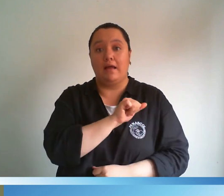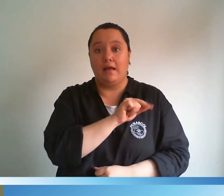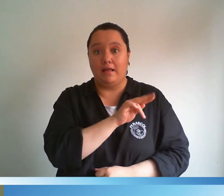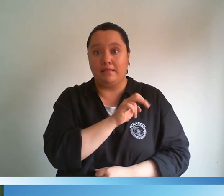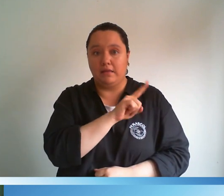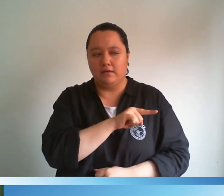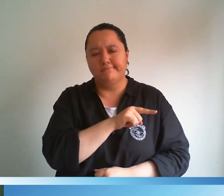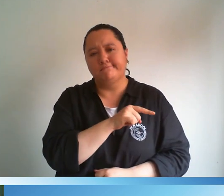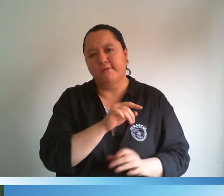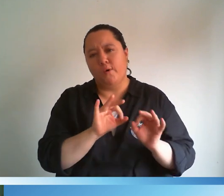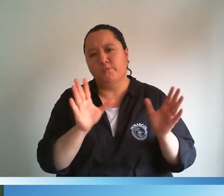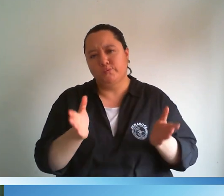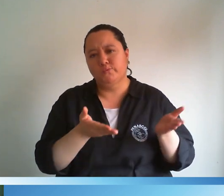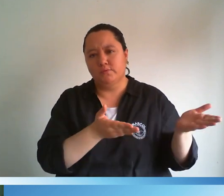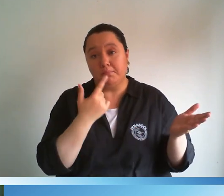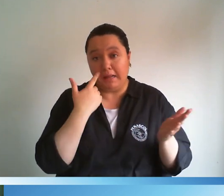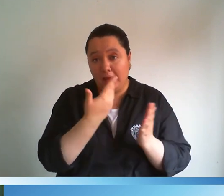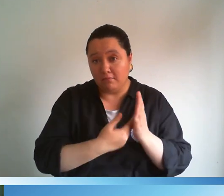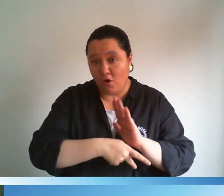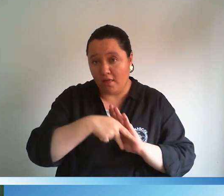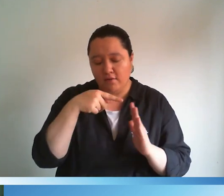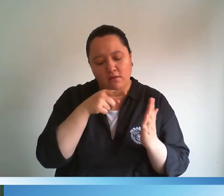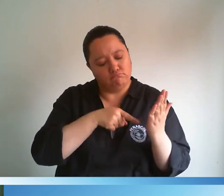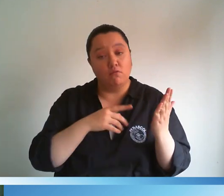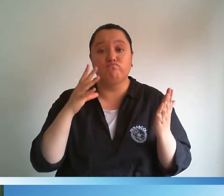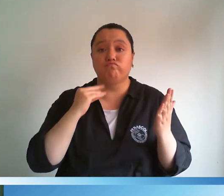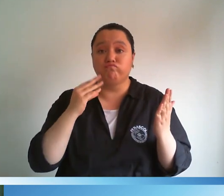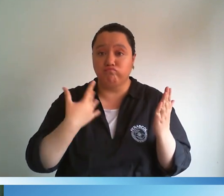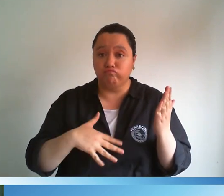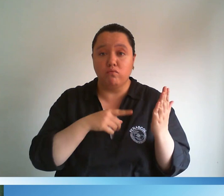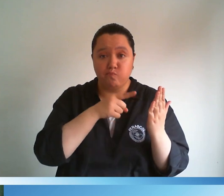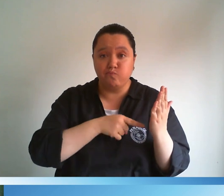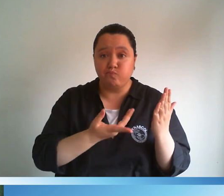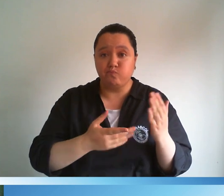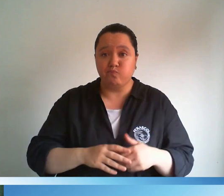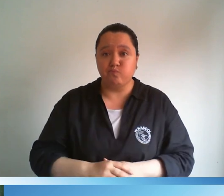Jefe, Andrés Reategui merece una oportunidad. Mire su currículum, tiene experiencia.